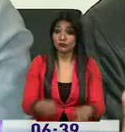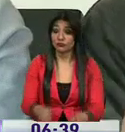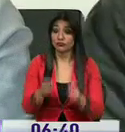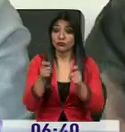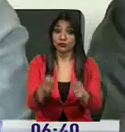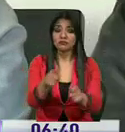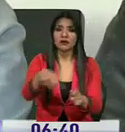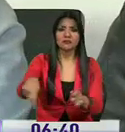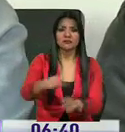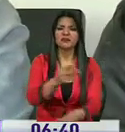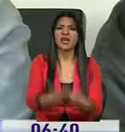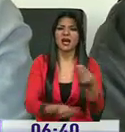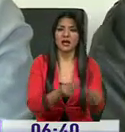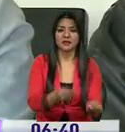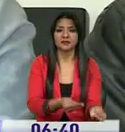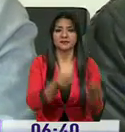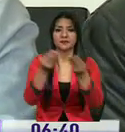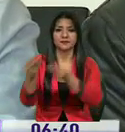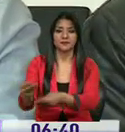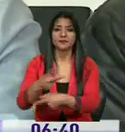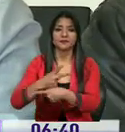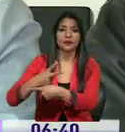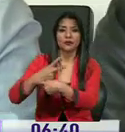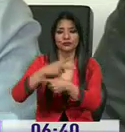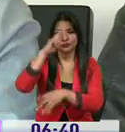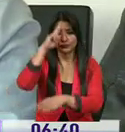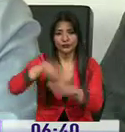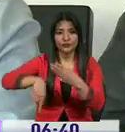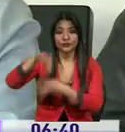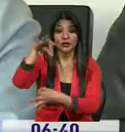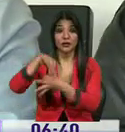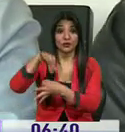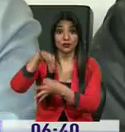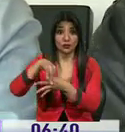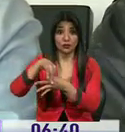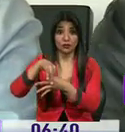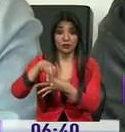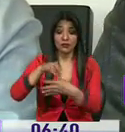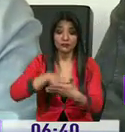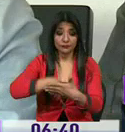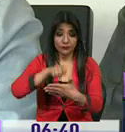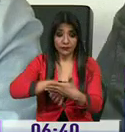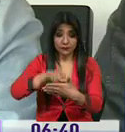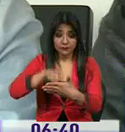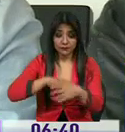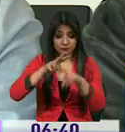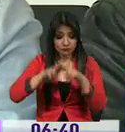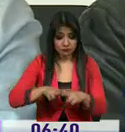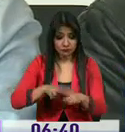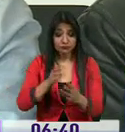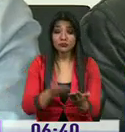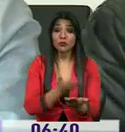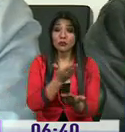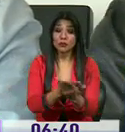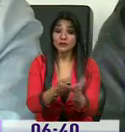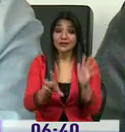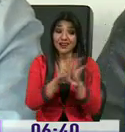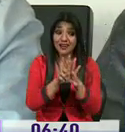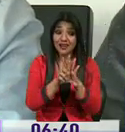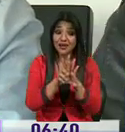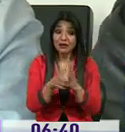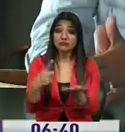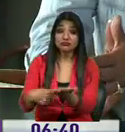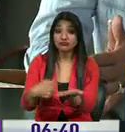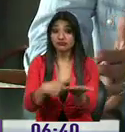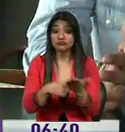que remitir al Consejo Nacional Electoral las firmas para proceder a calificar si el proyecto de ley es tratado o no en el seno de la